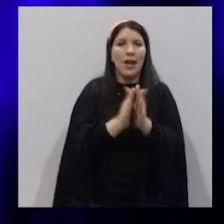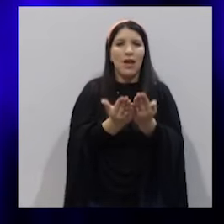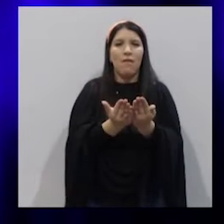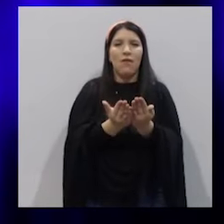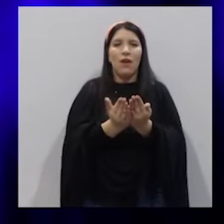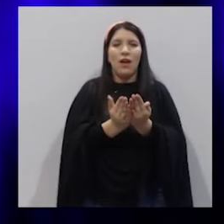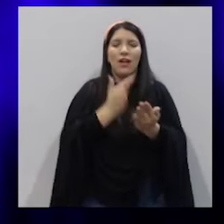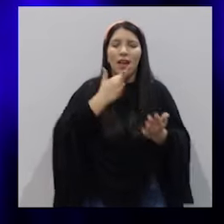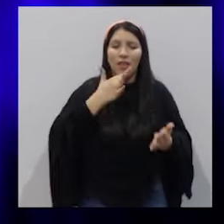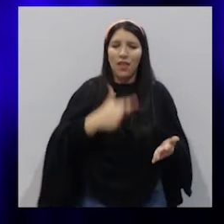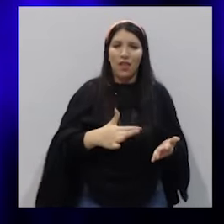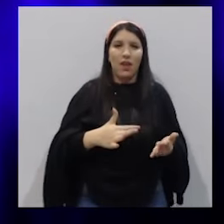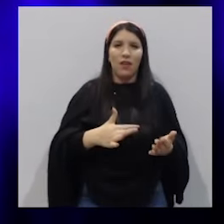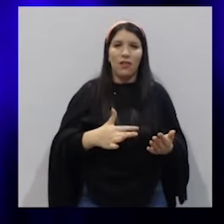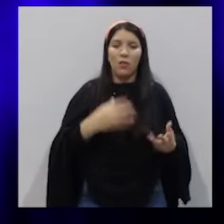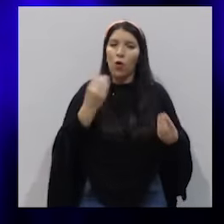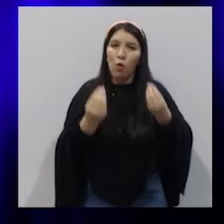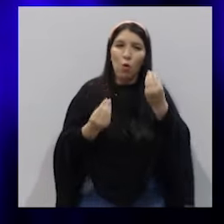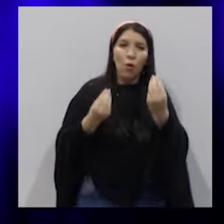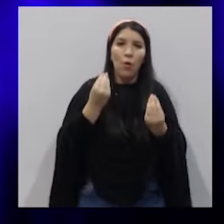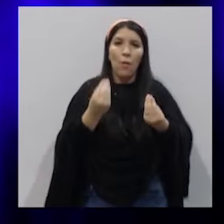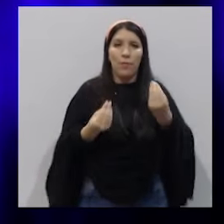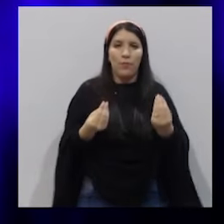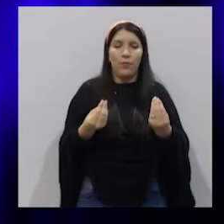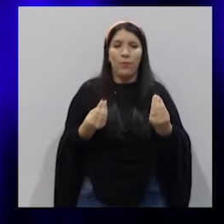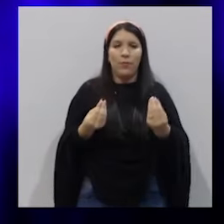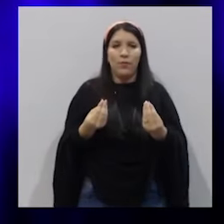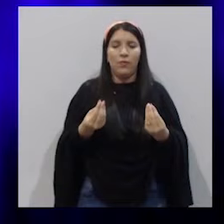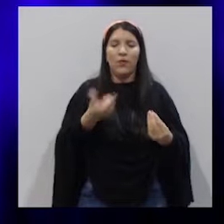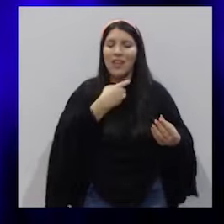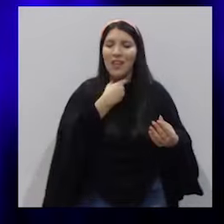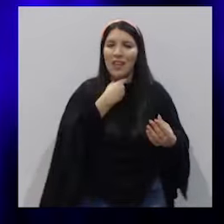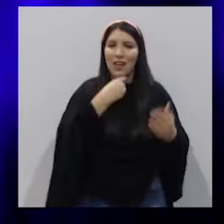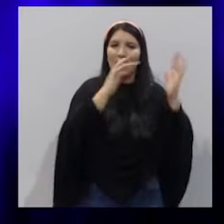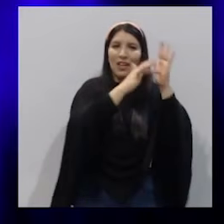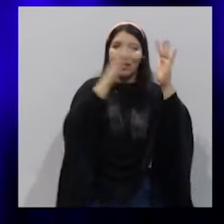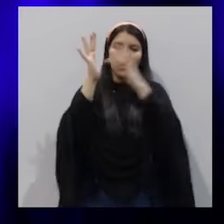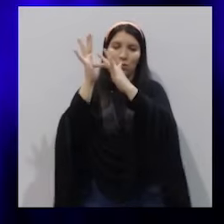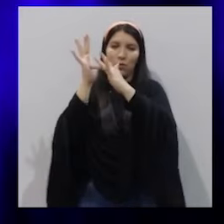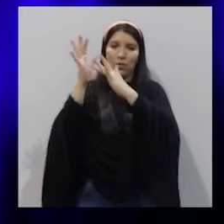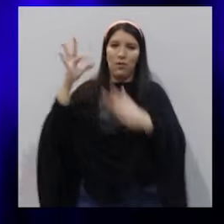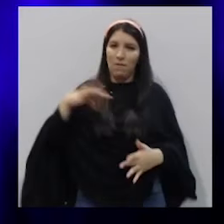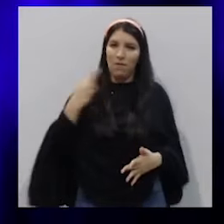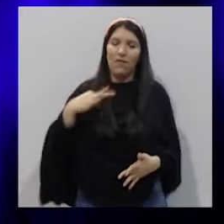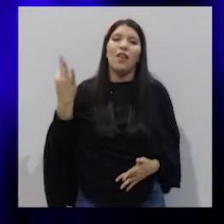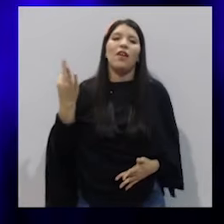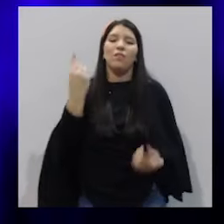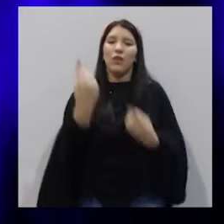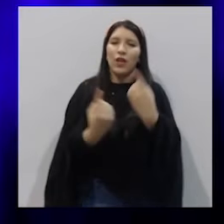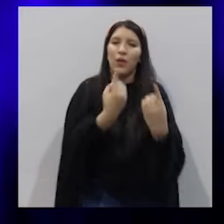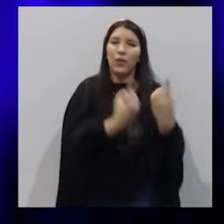porque lo que está enseñando pablo tiene que ver con la vida espiritual de cada uno de nosotros